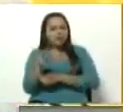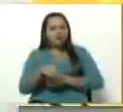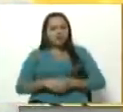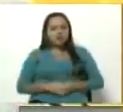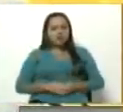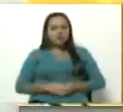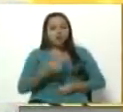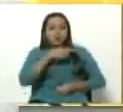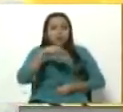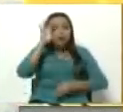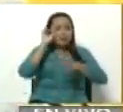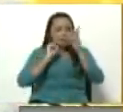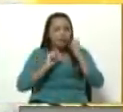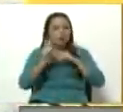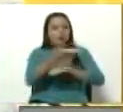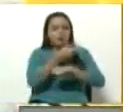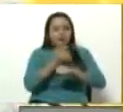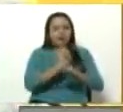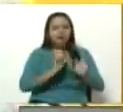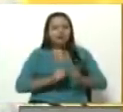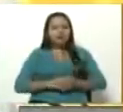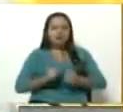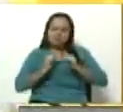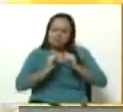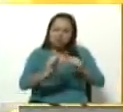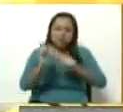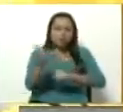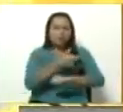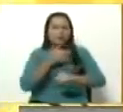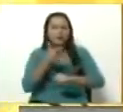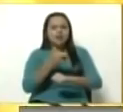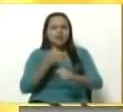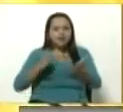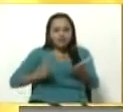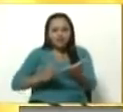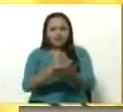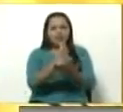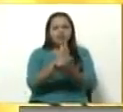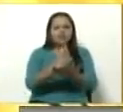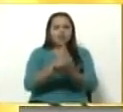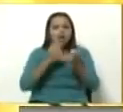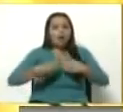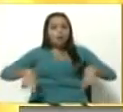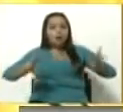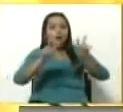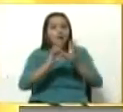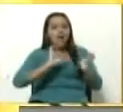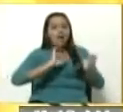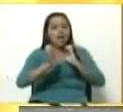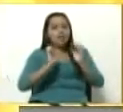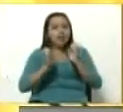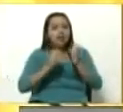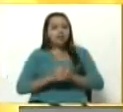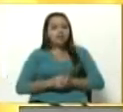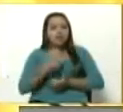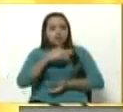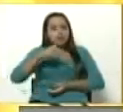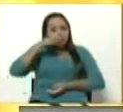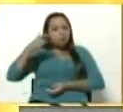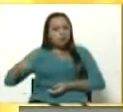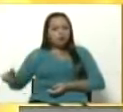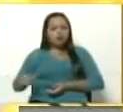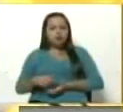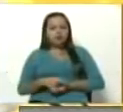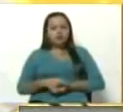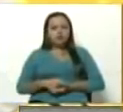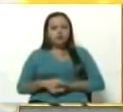Hemos aprendido a gobernar, seguiremos gobernando fielmente a los principios de ética, de moral de nuestro pueblo,